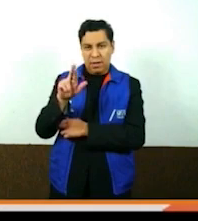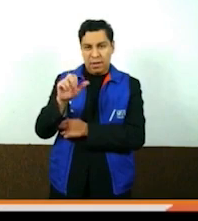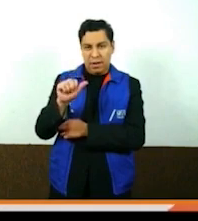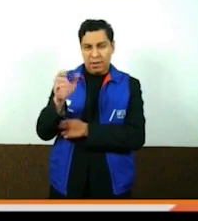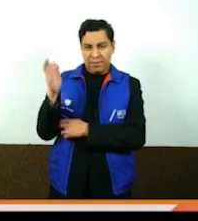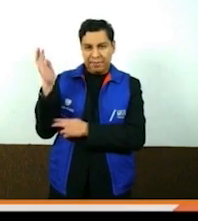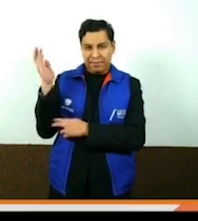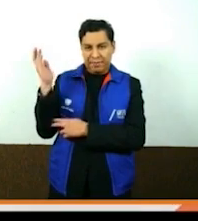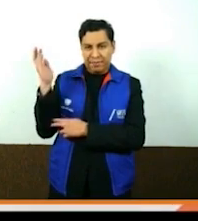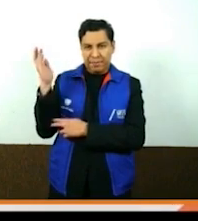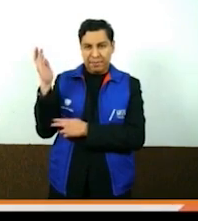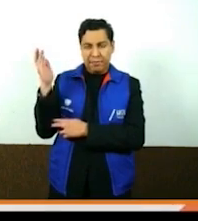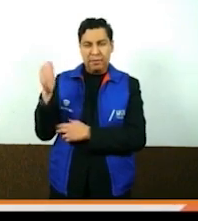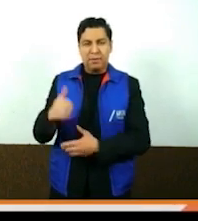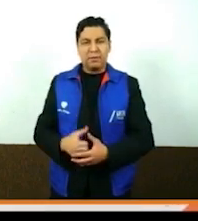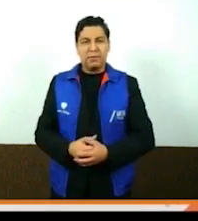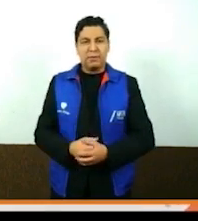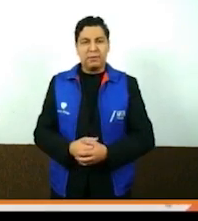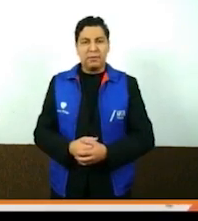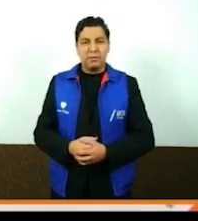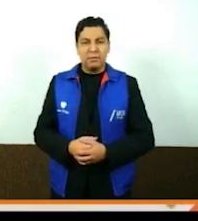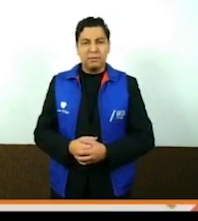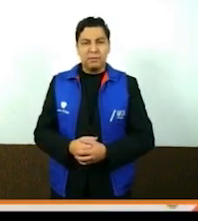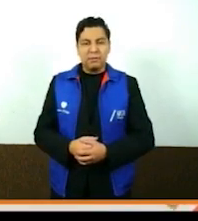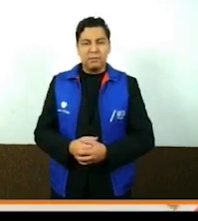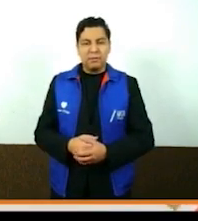Gloria Lara Cantón,